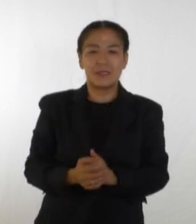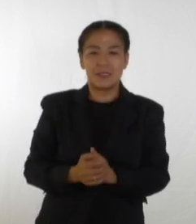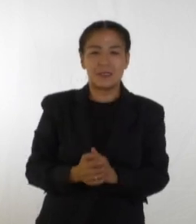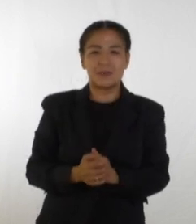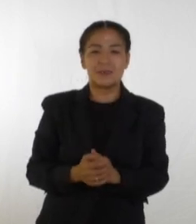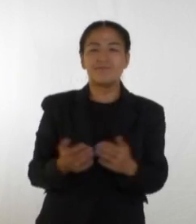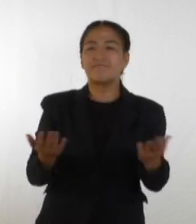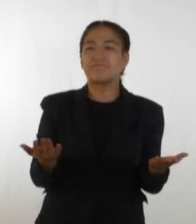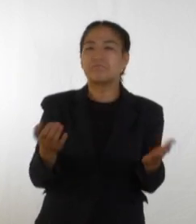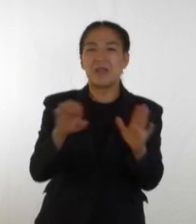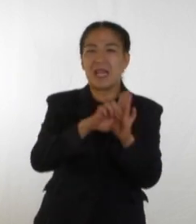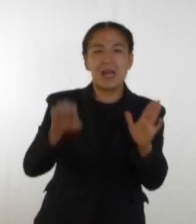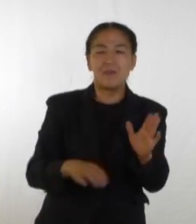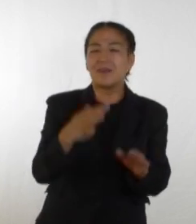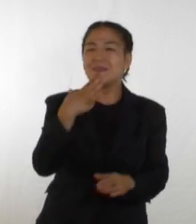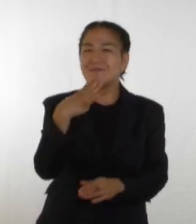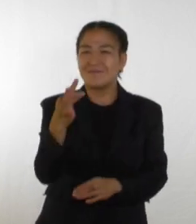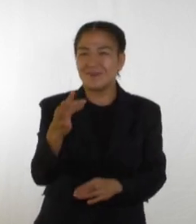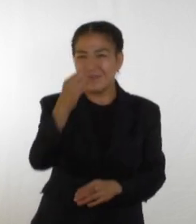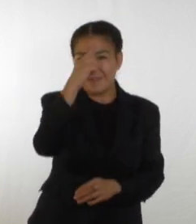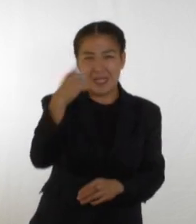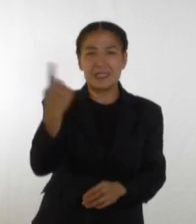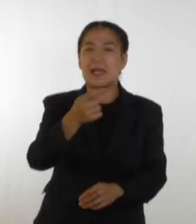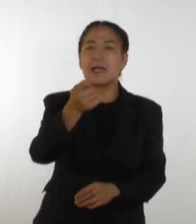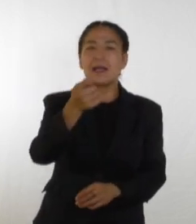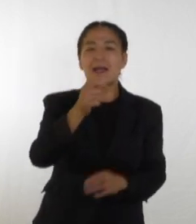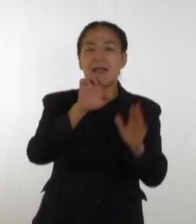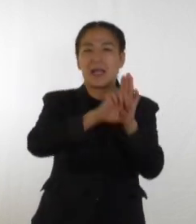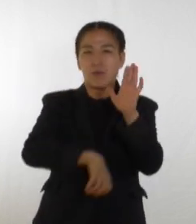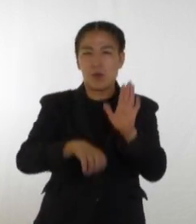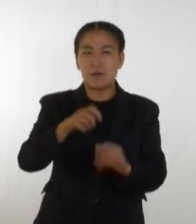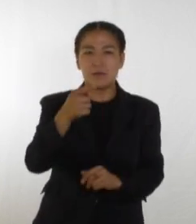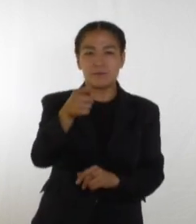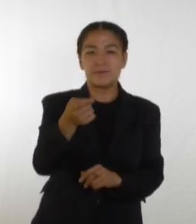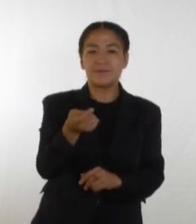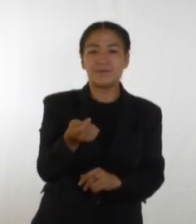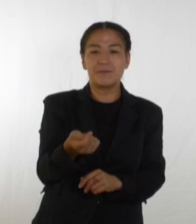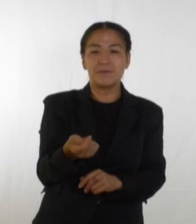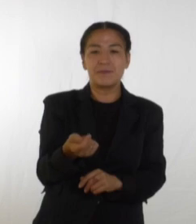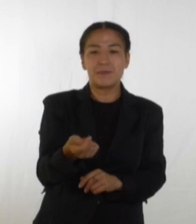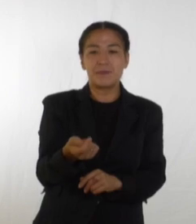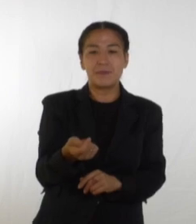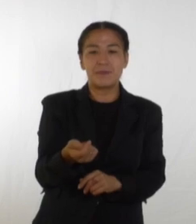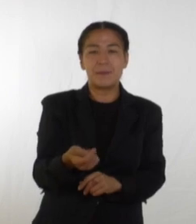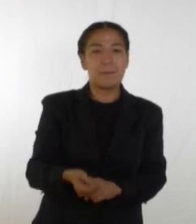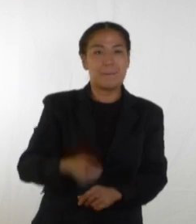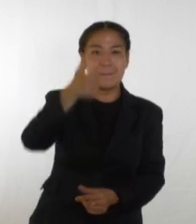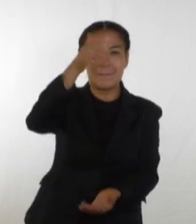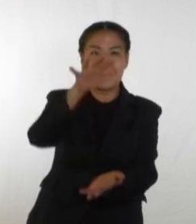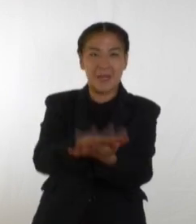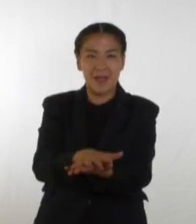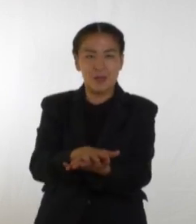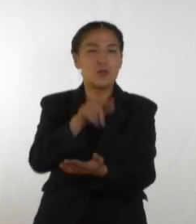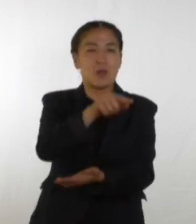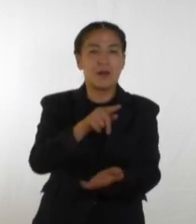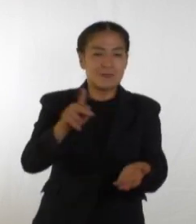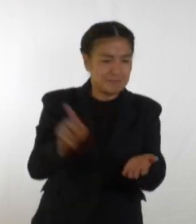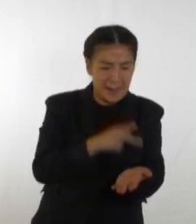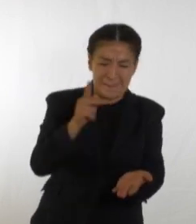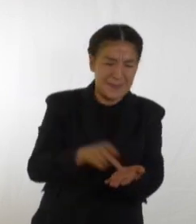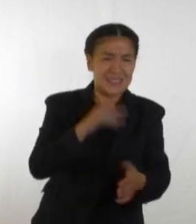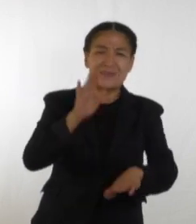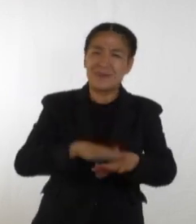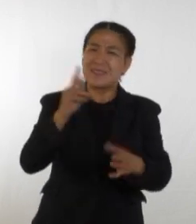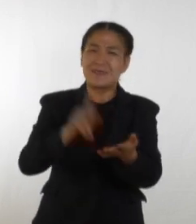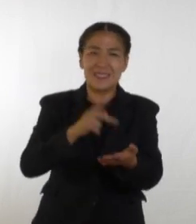cuando el ejemplo es demasiado sencillo. Si vas a echar un volado y aunque lo repitas 1,000,000 de veces, si va a